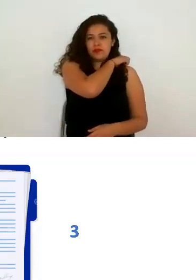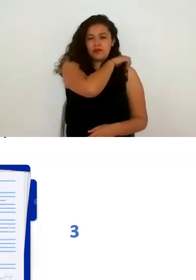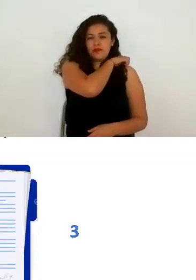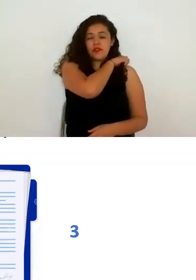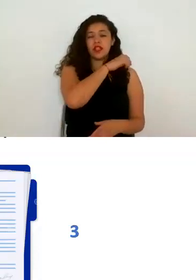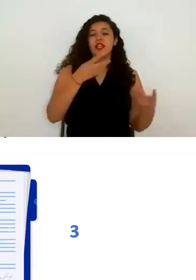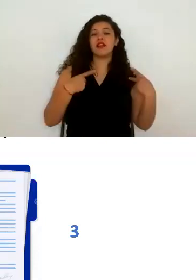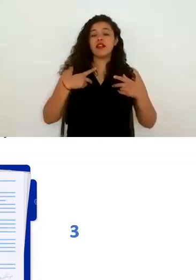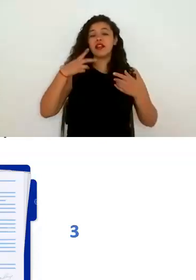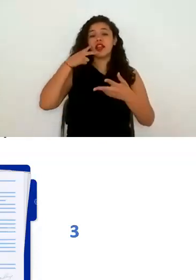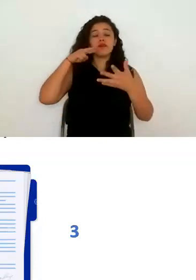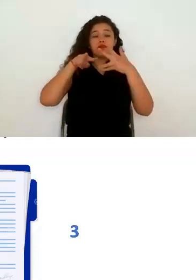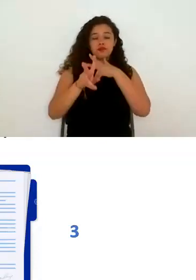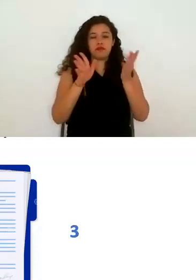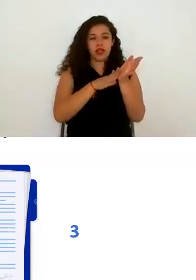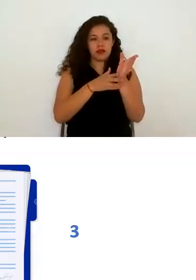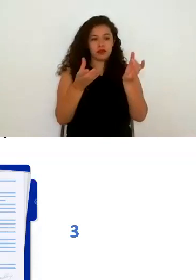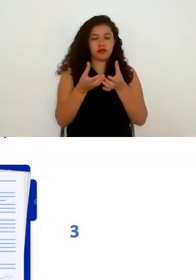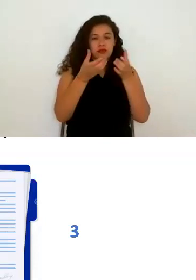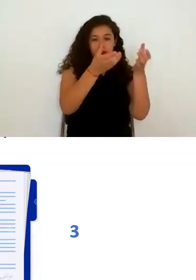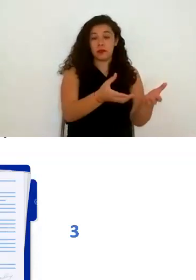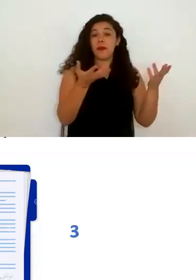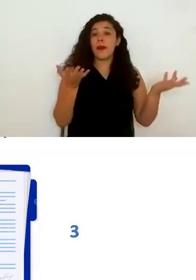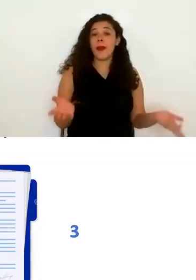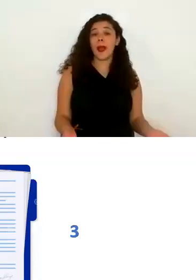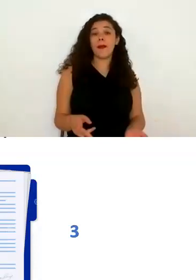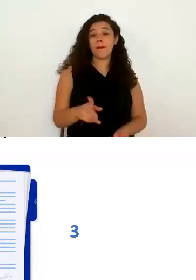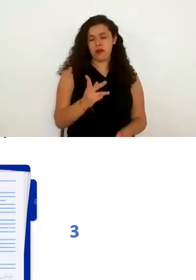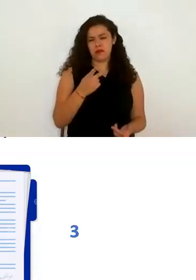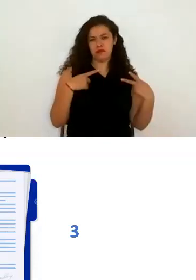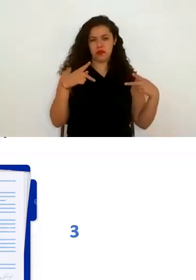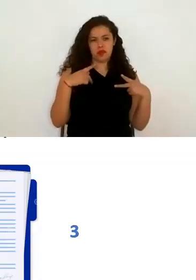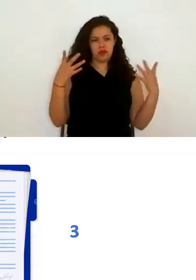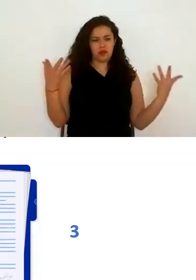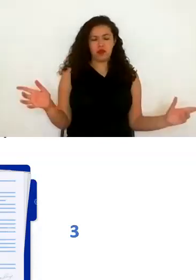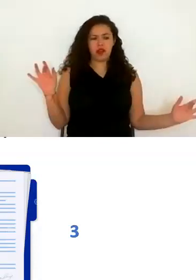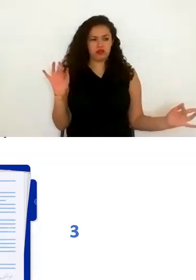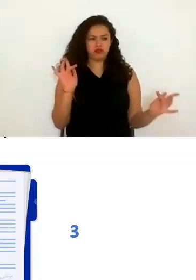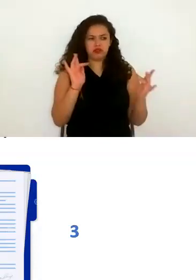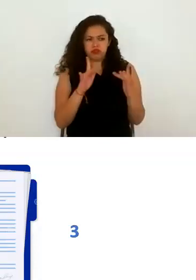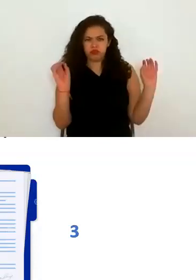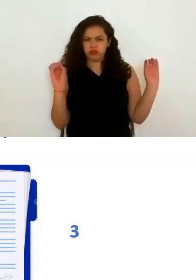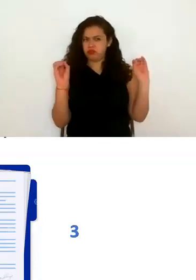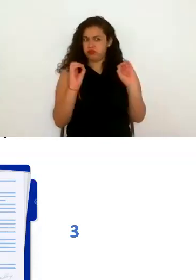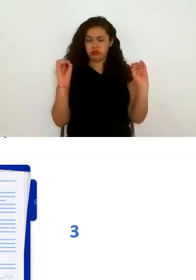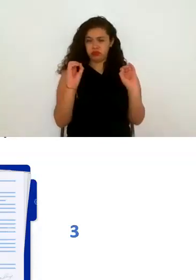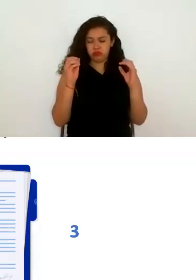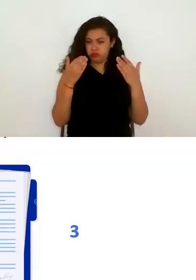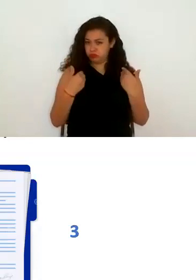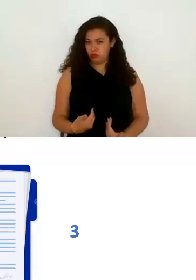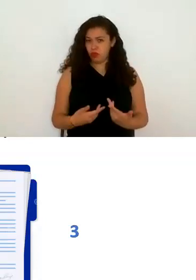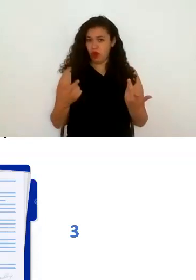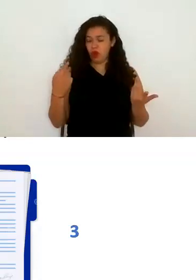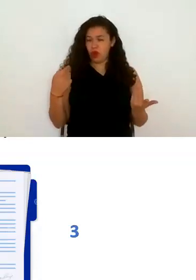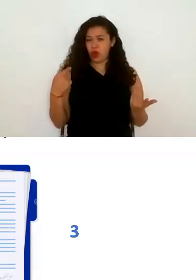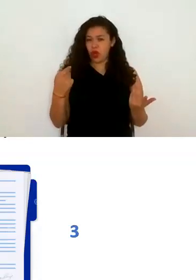expediente. Pero si llega alguna persona que no tiene relación conmigo, o que yo no entregué